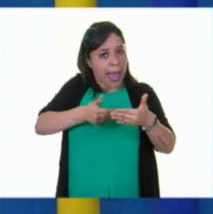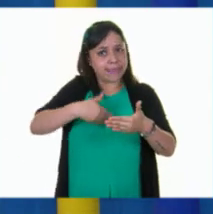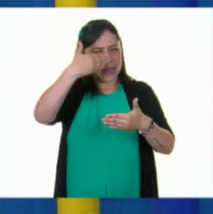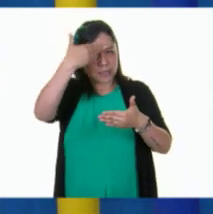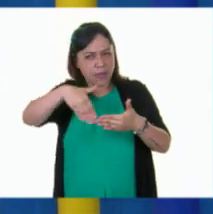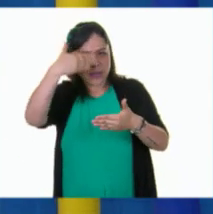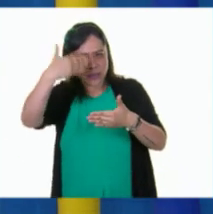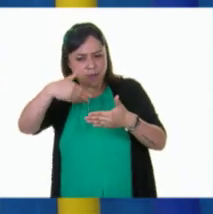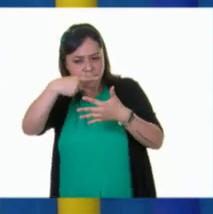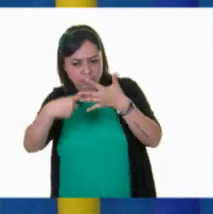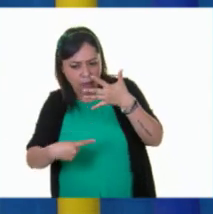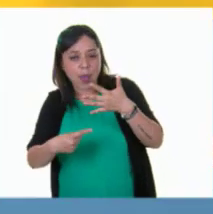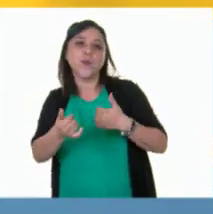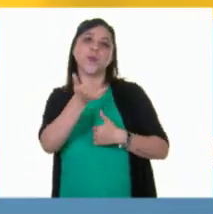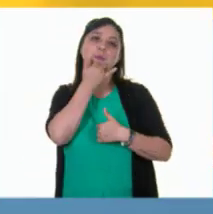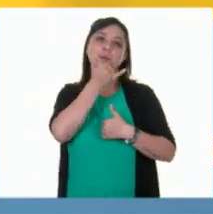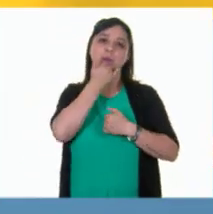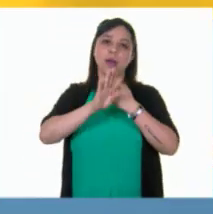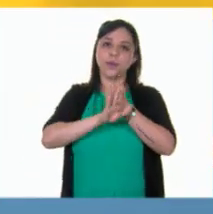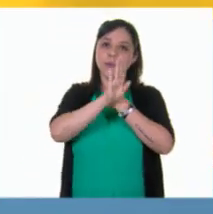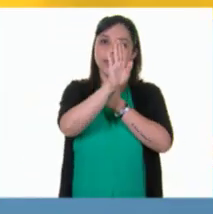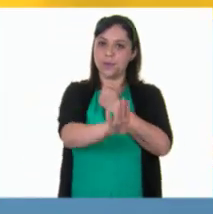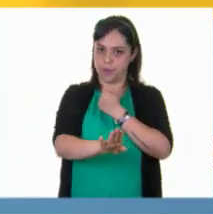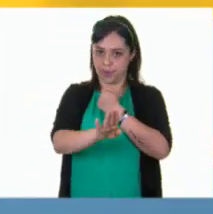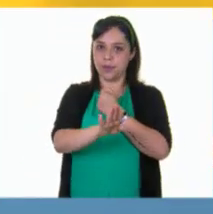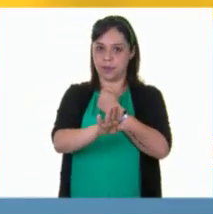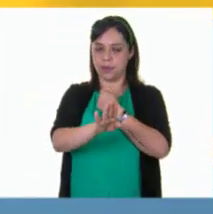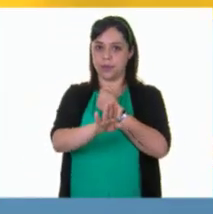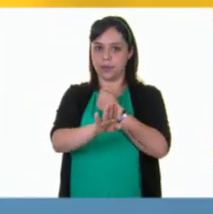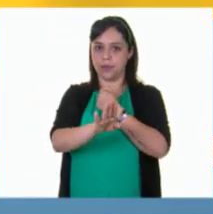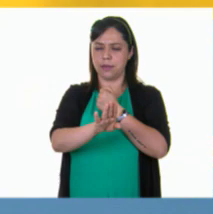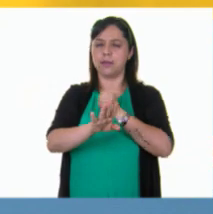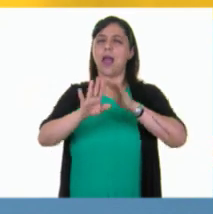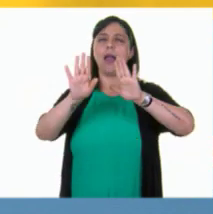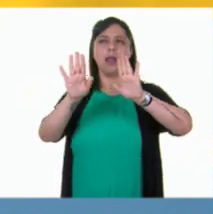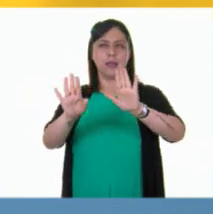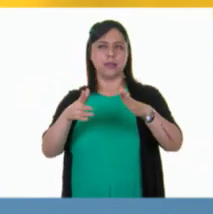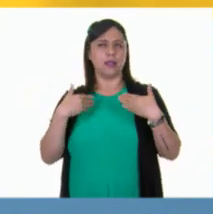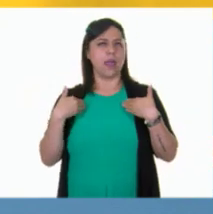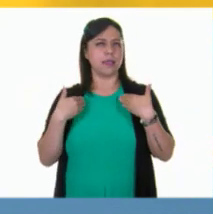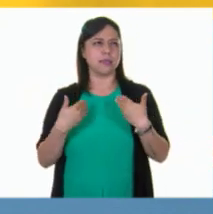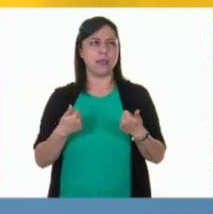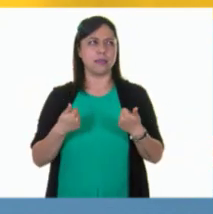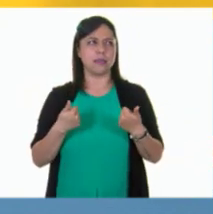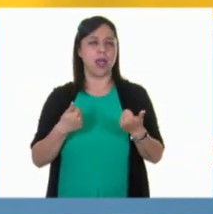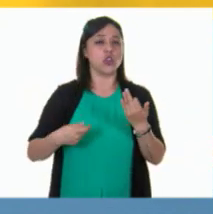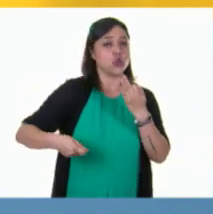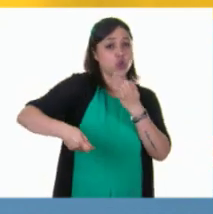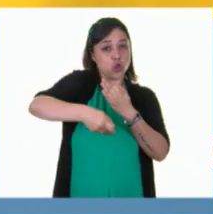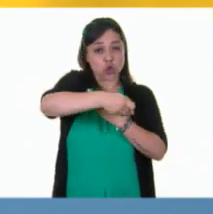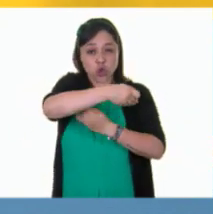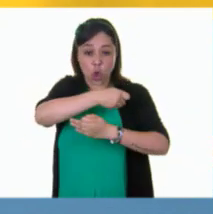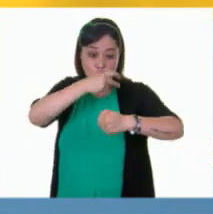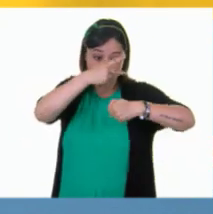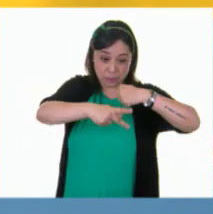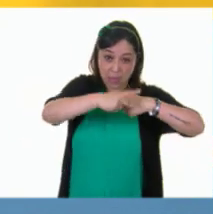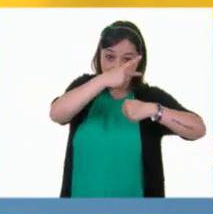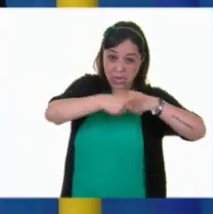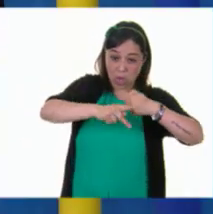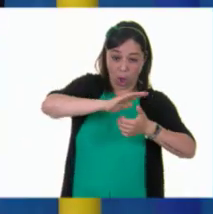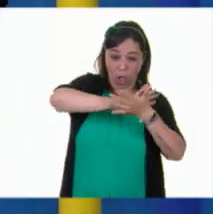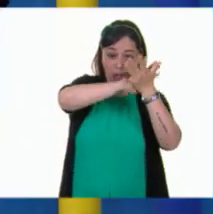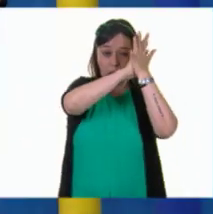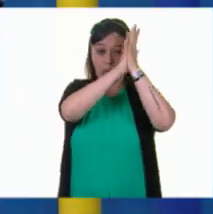evitar un desastre. Maestra, por lo que entiendo entonces no todos los riesgos se tendrían que convertir en